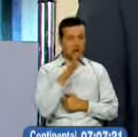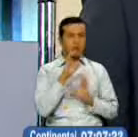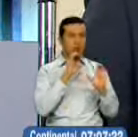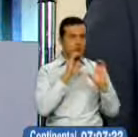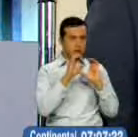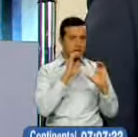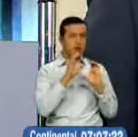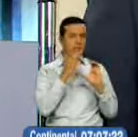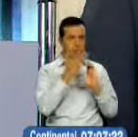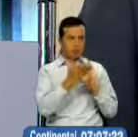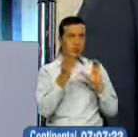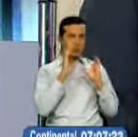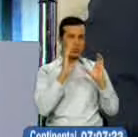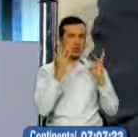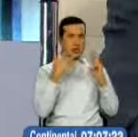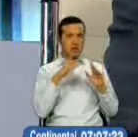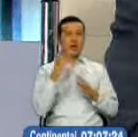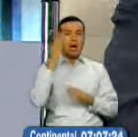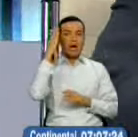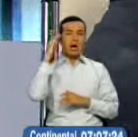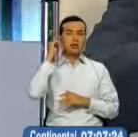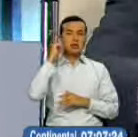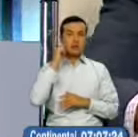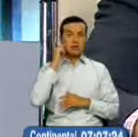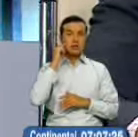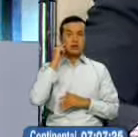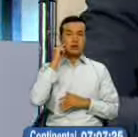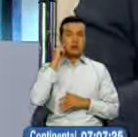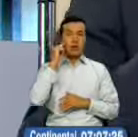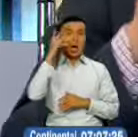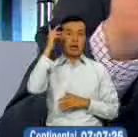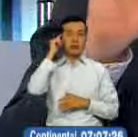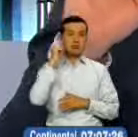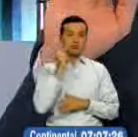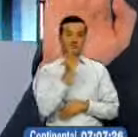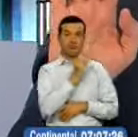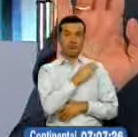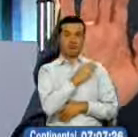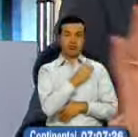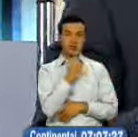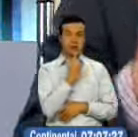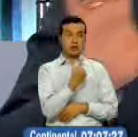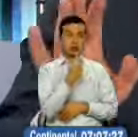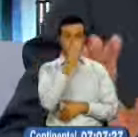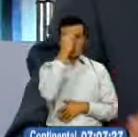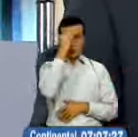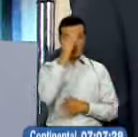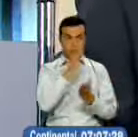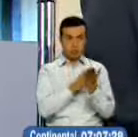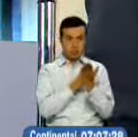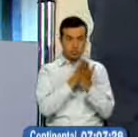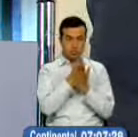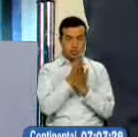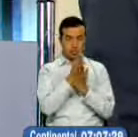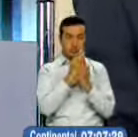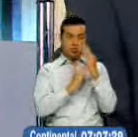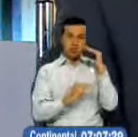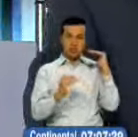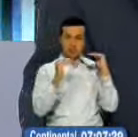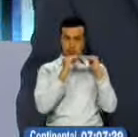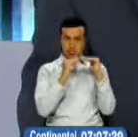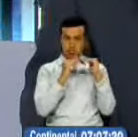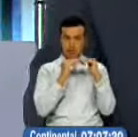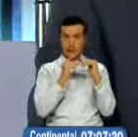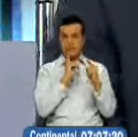contigo algunas ocasiones, Fander, decía que la educación es el camino hacia la equidad. Y no se equivoca, no se equivocó. Ahora, el tema pasa